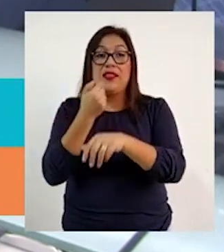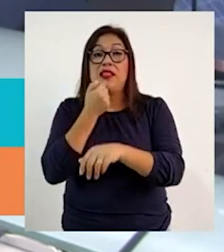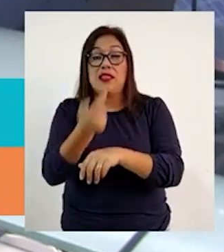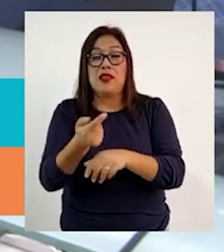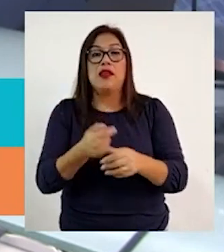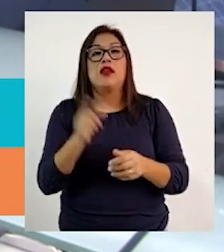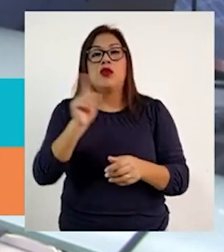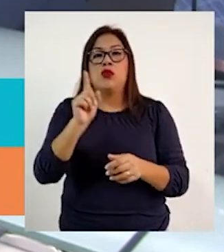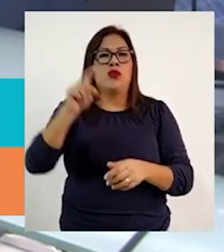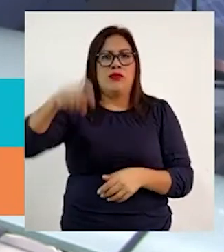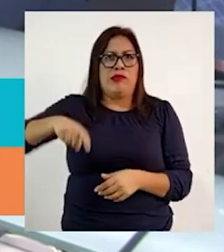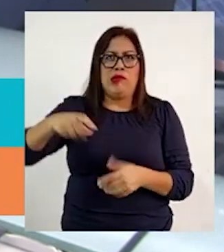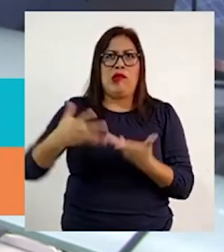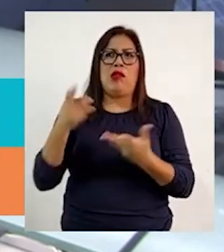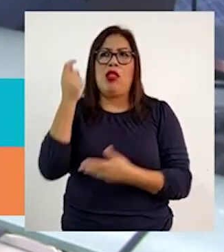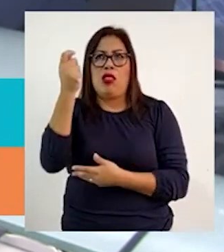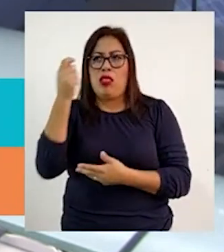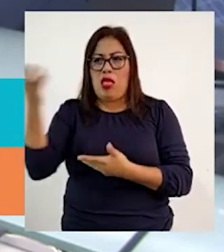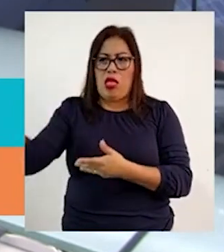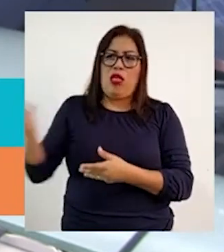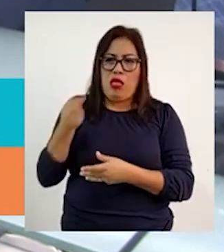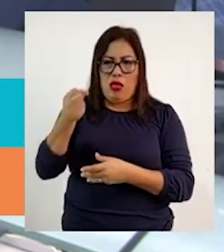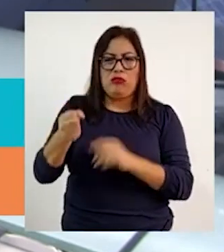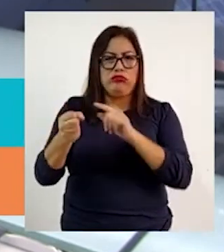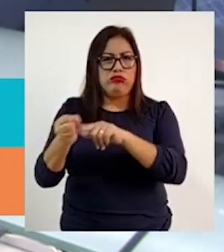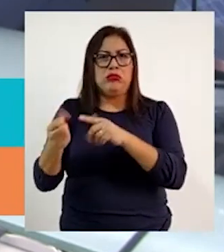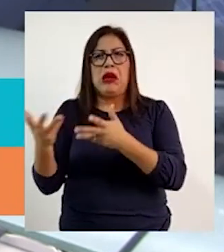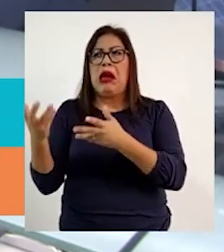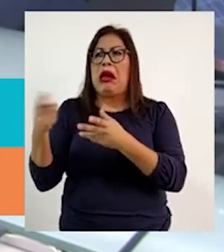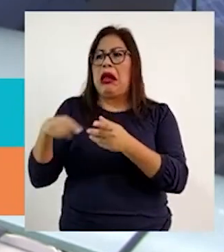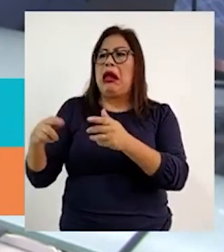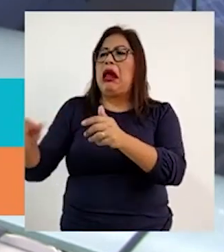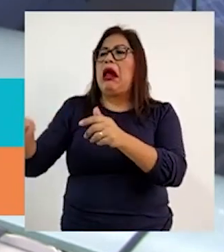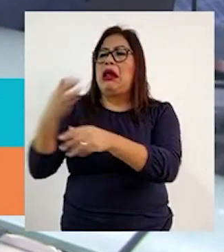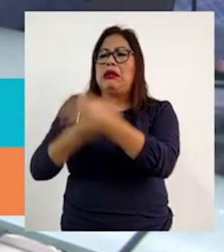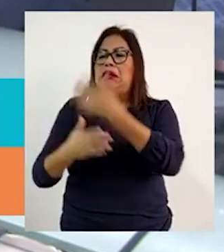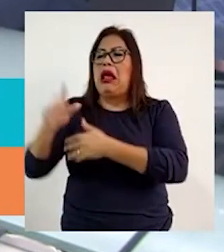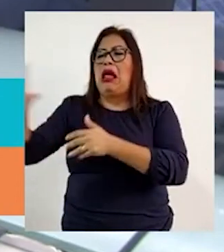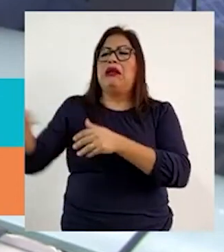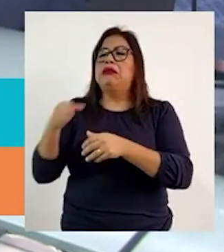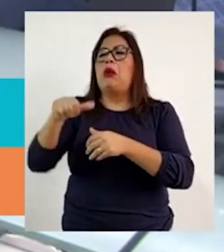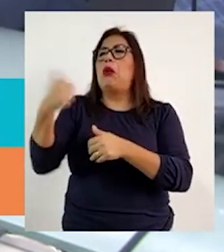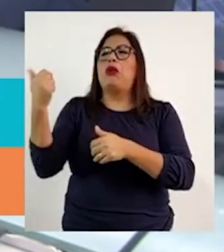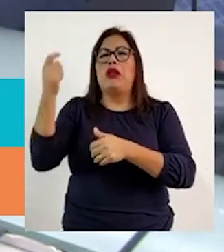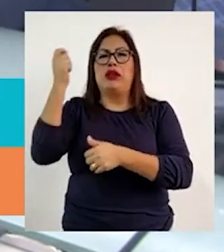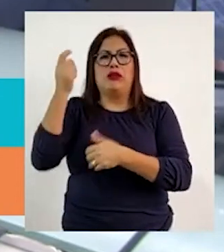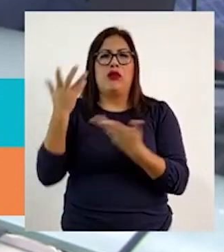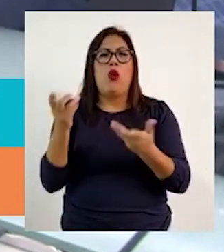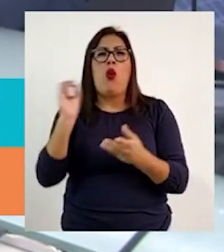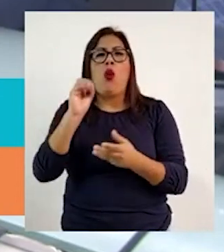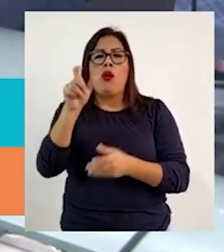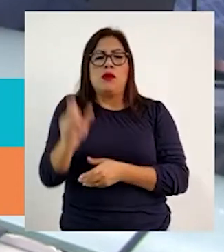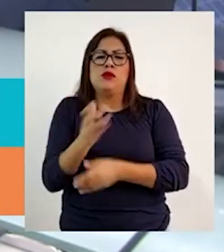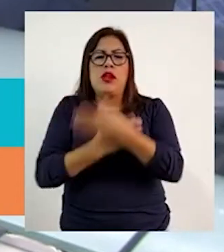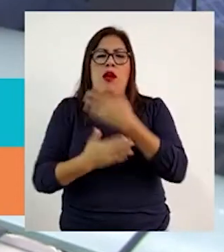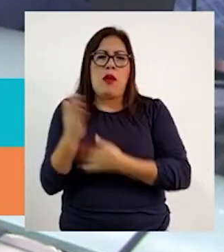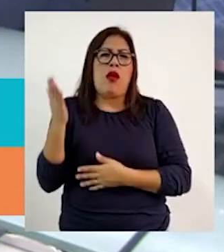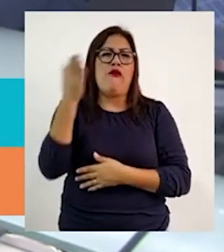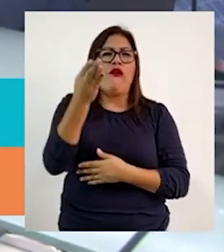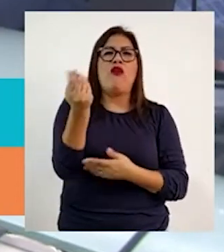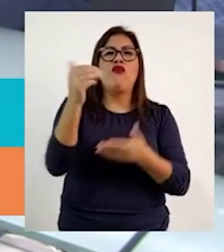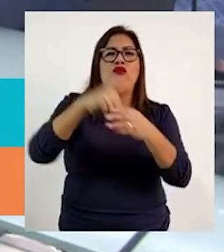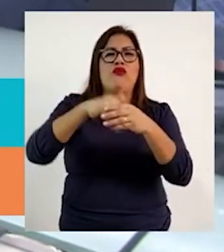se necesita testigo a ruego, ya no se necesita que cuando la persona va a las entidades financieras, una persona con